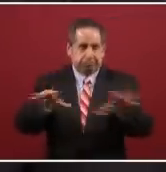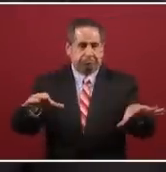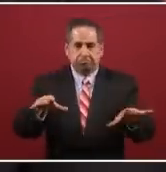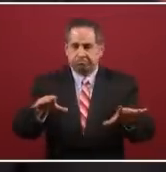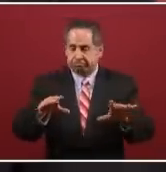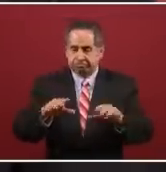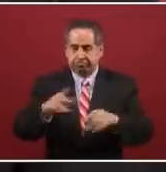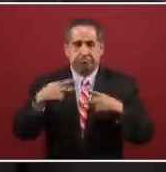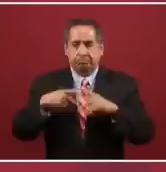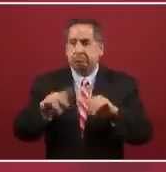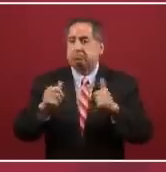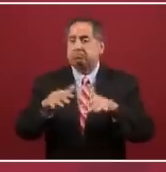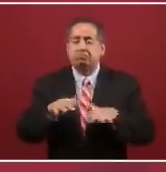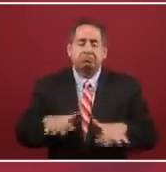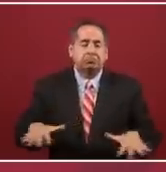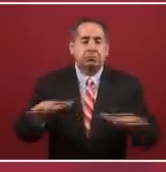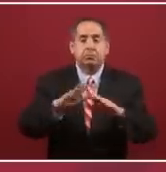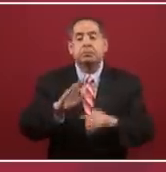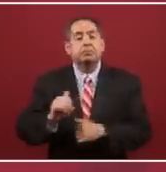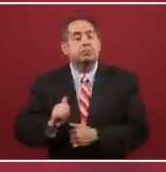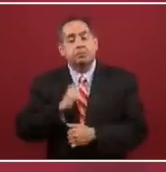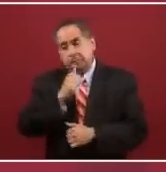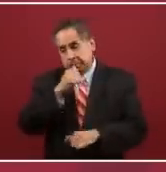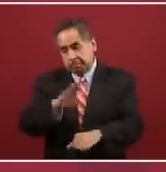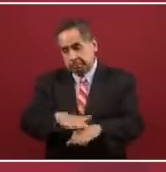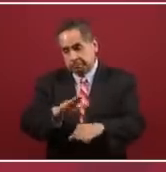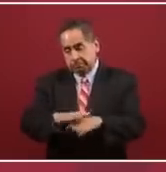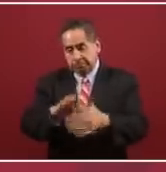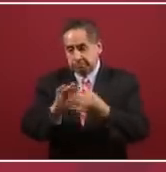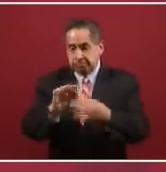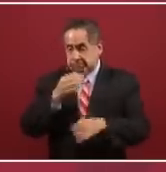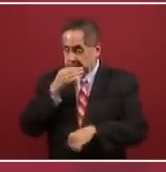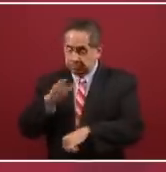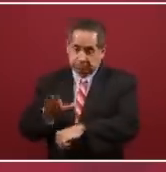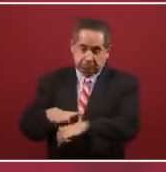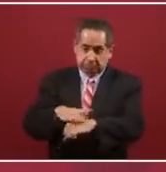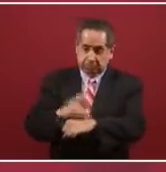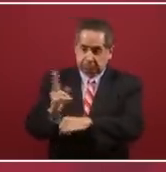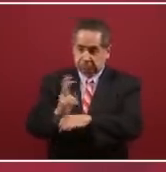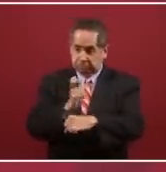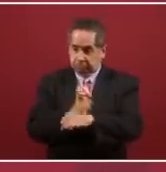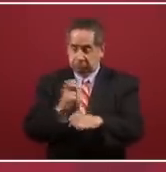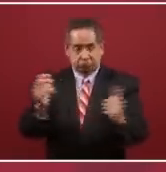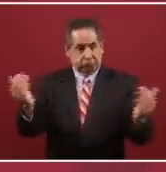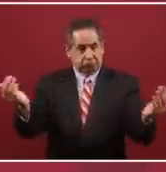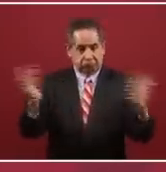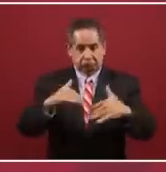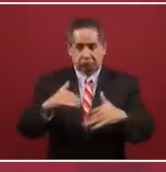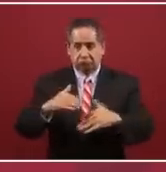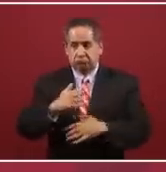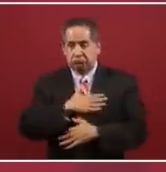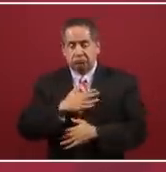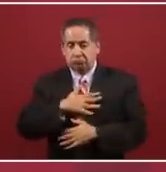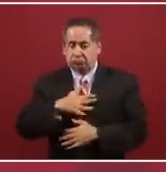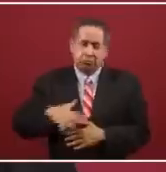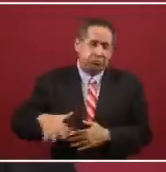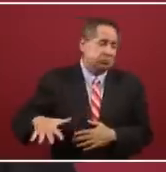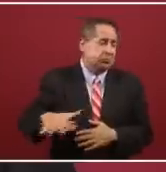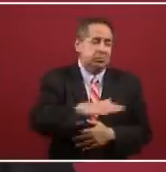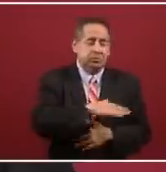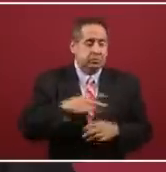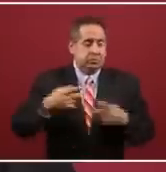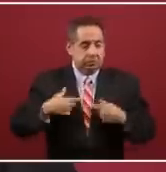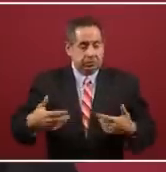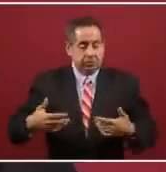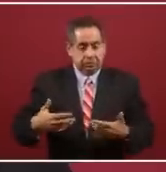al pueblo de México y aprovecho para hacer extensiva la invitación a todos los mexicanos